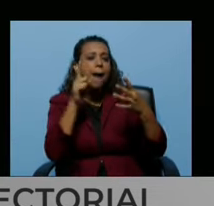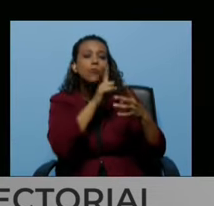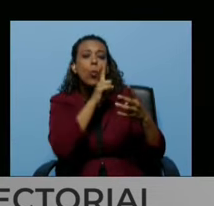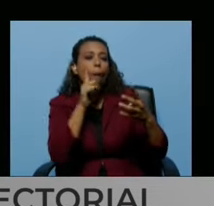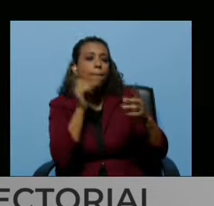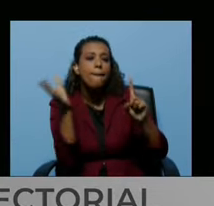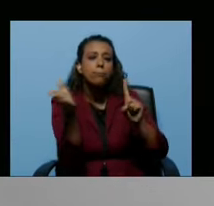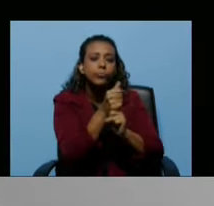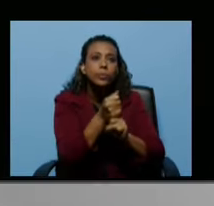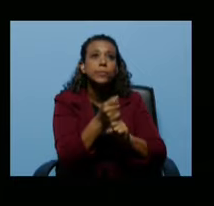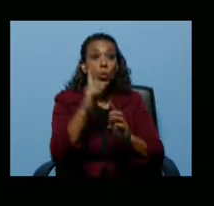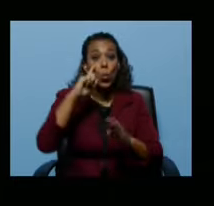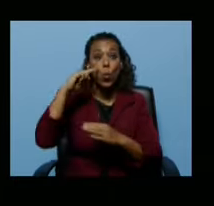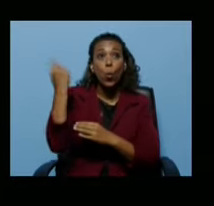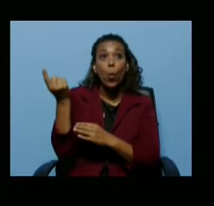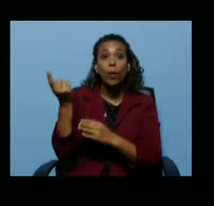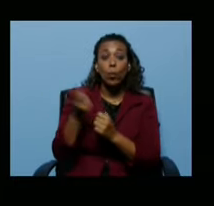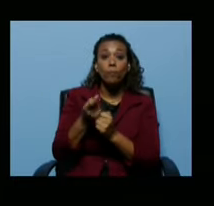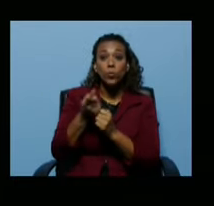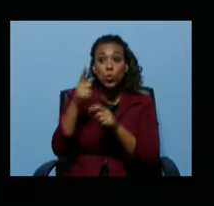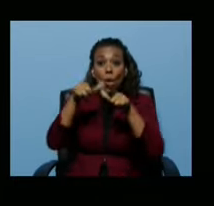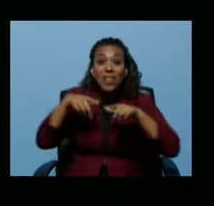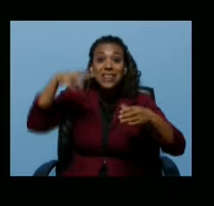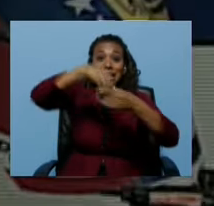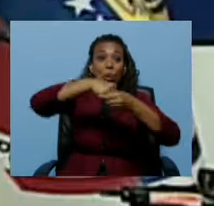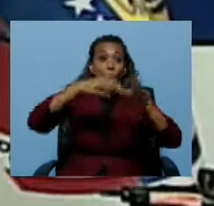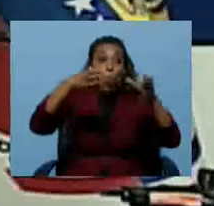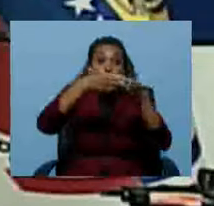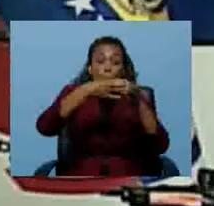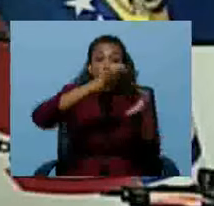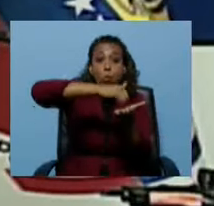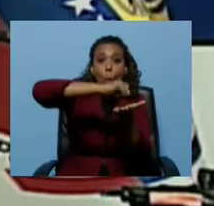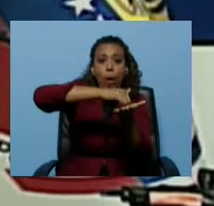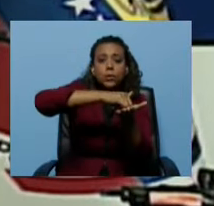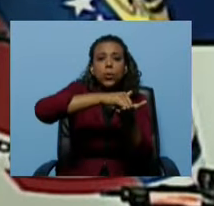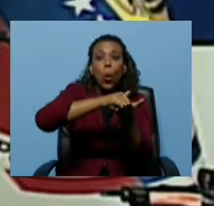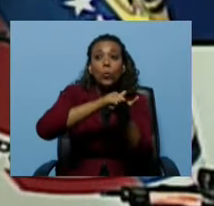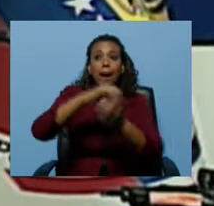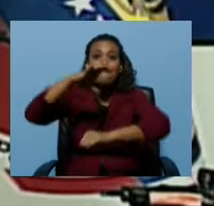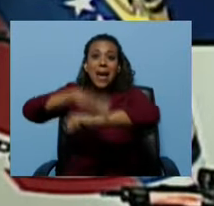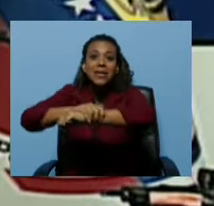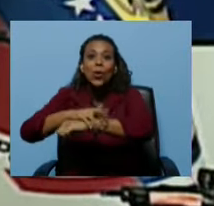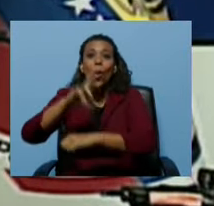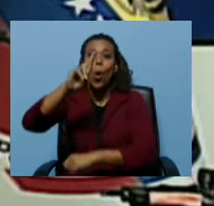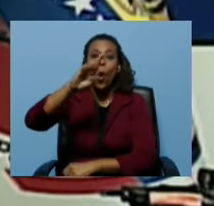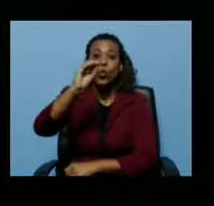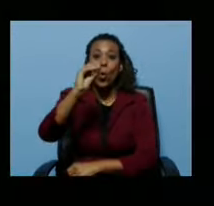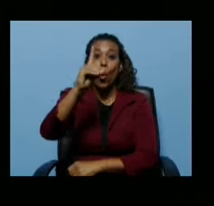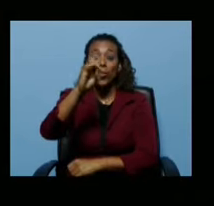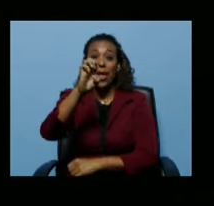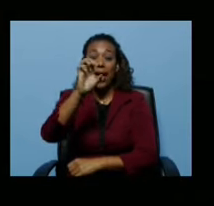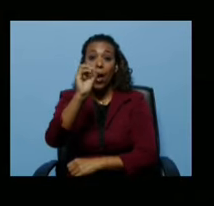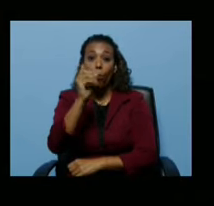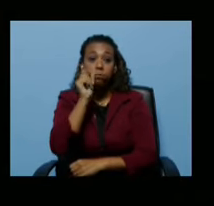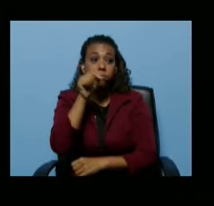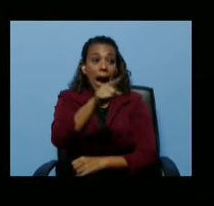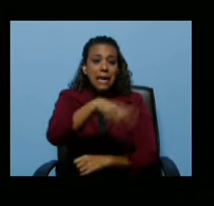Luego, ellos vamos, dentro de los grupos, aparece en el rodeo 2 una persona que está detenido, que se llama Yanes Martínez